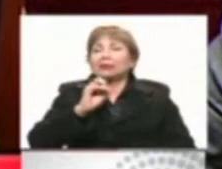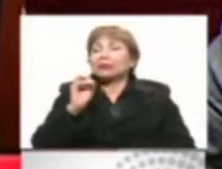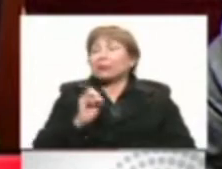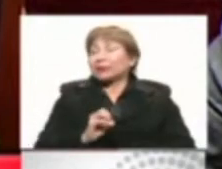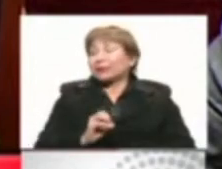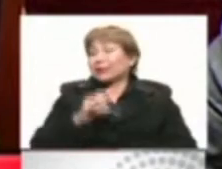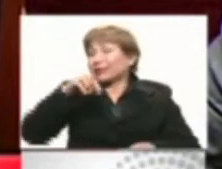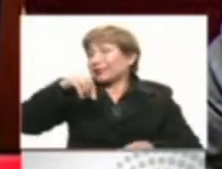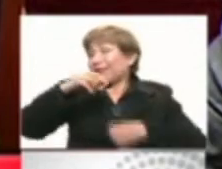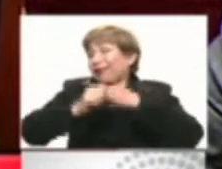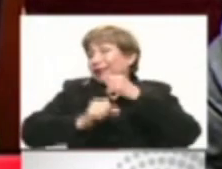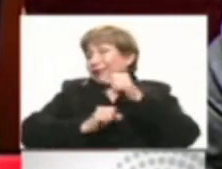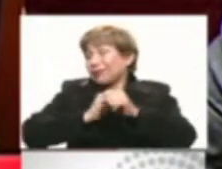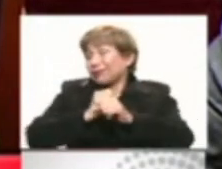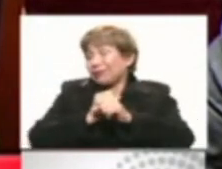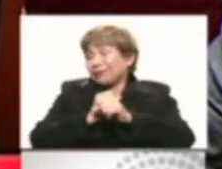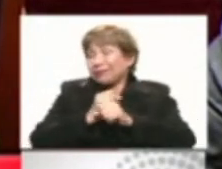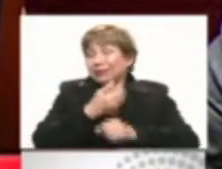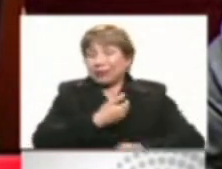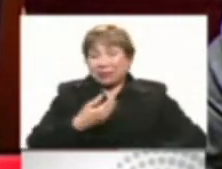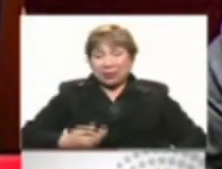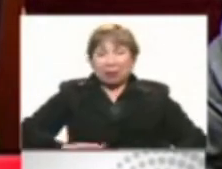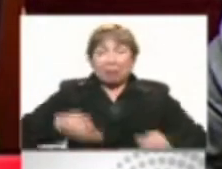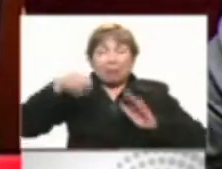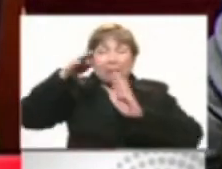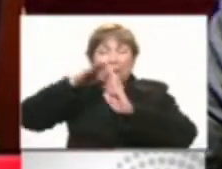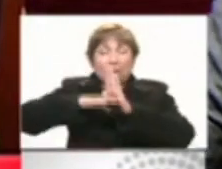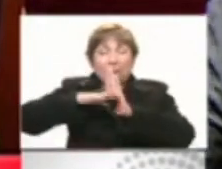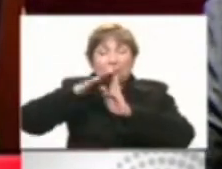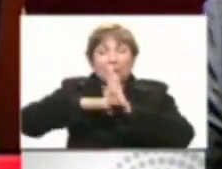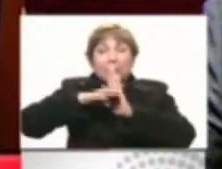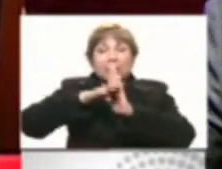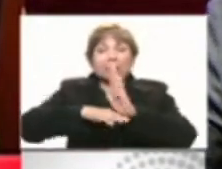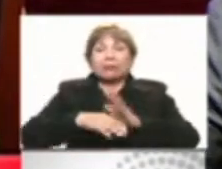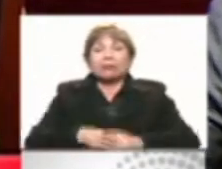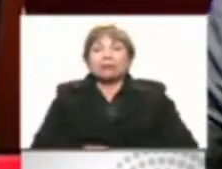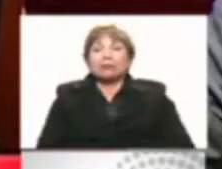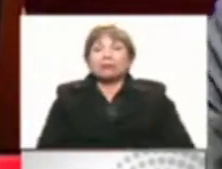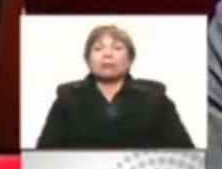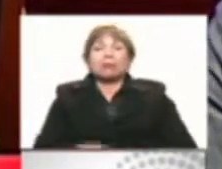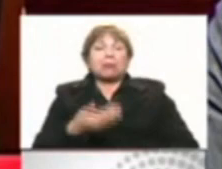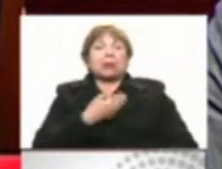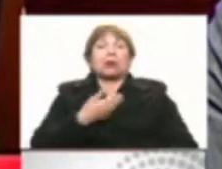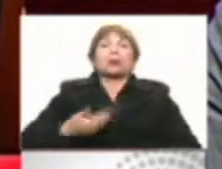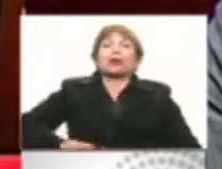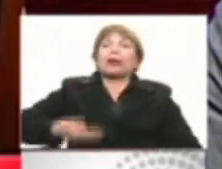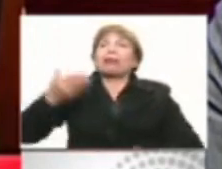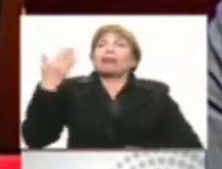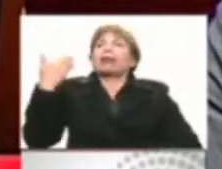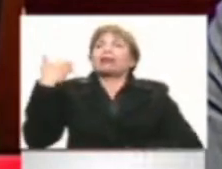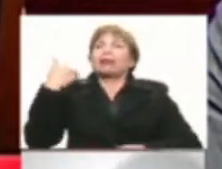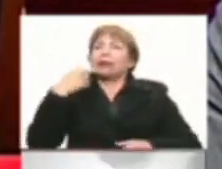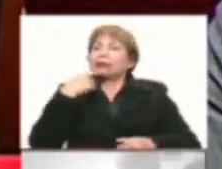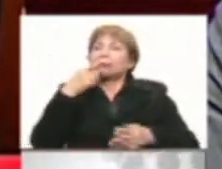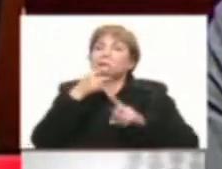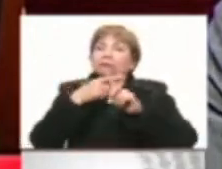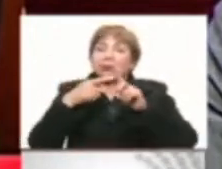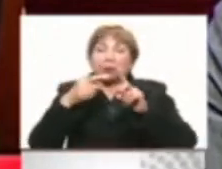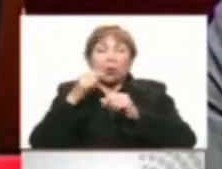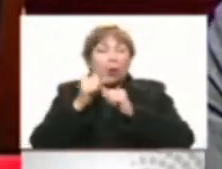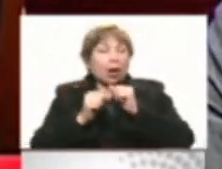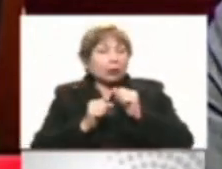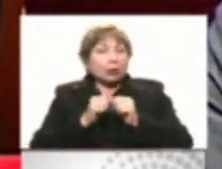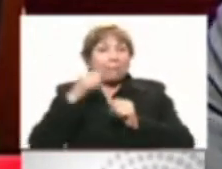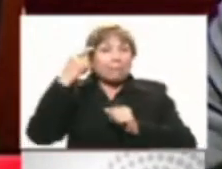sea, el déficit fiscal de este año que va a aplicar este gobierno va a ser más bajo que el proyectado por el gobierno anterior, a pesar de que estamos a medio año.